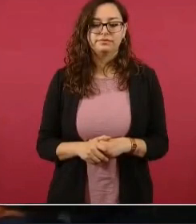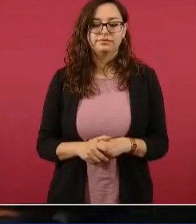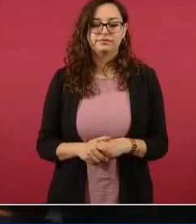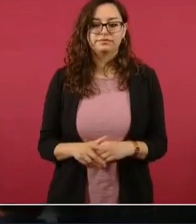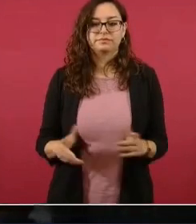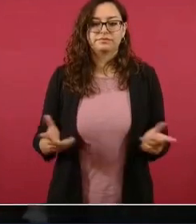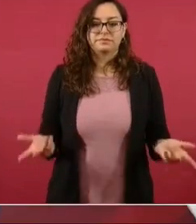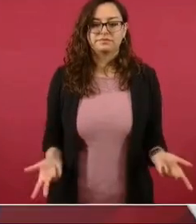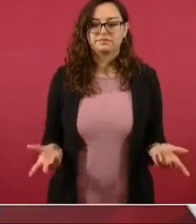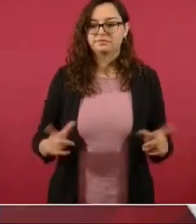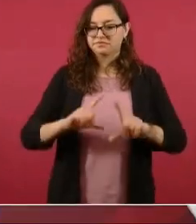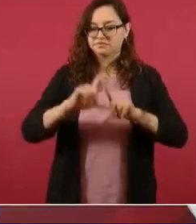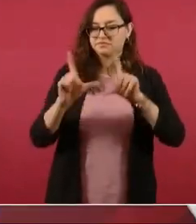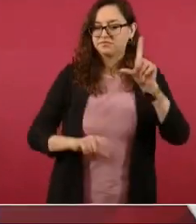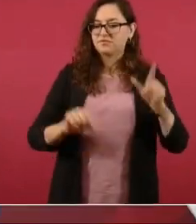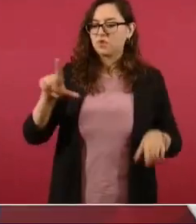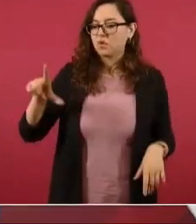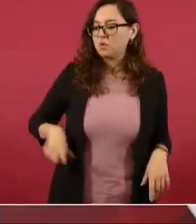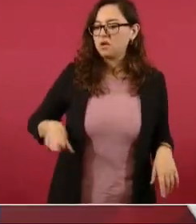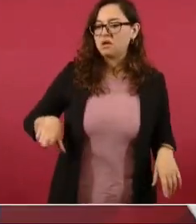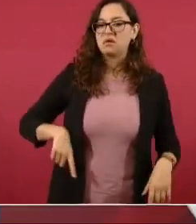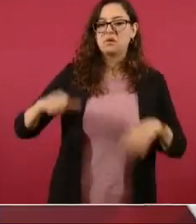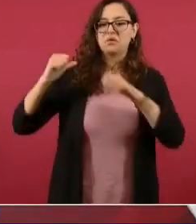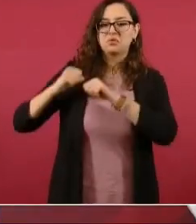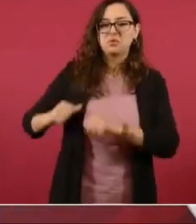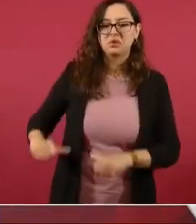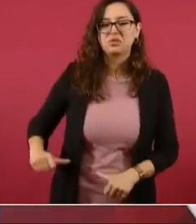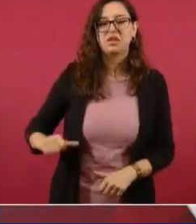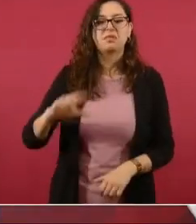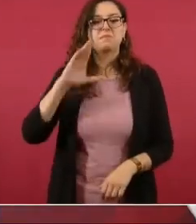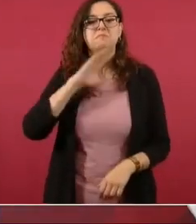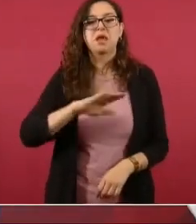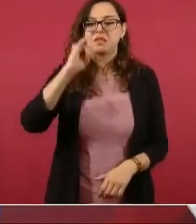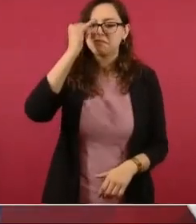del Estado mexicano y de las autoridades, ¿dónde queda?